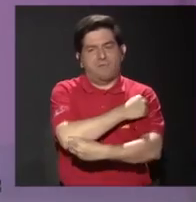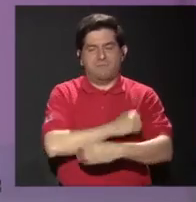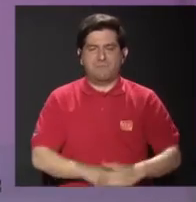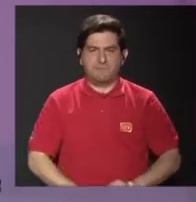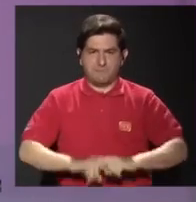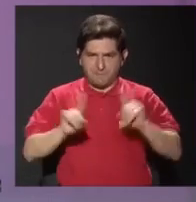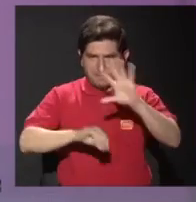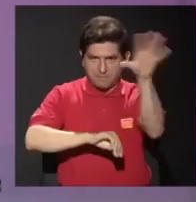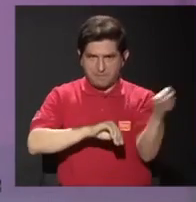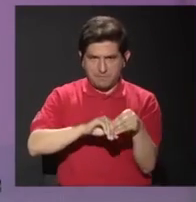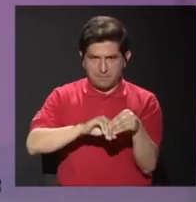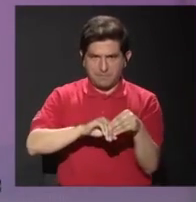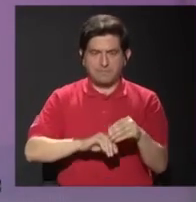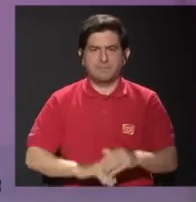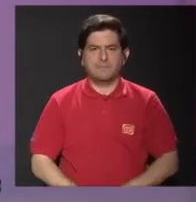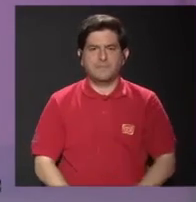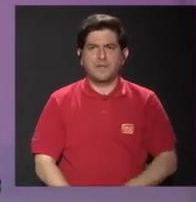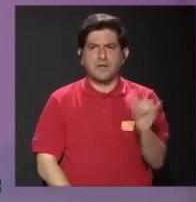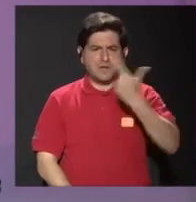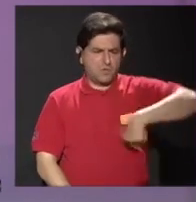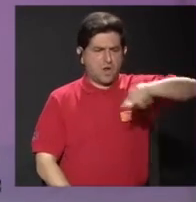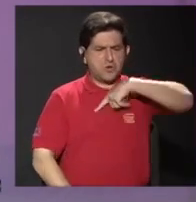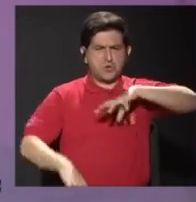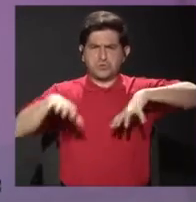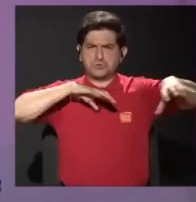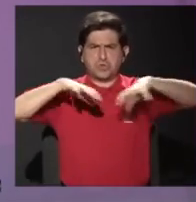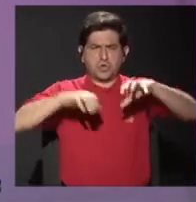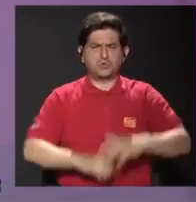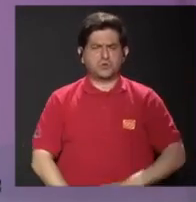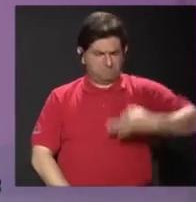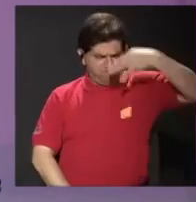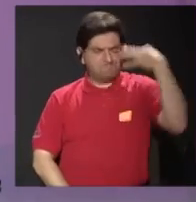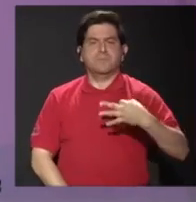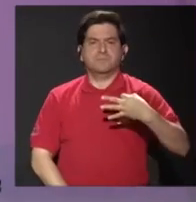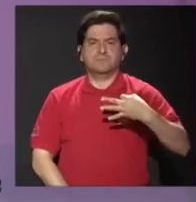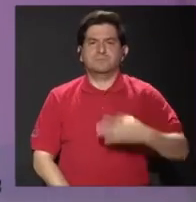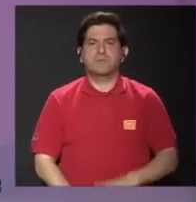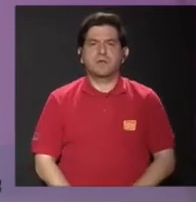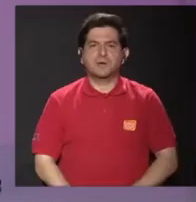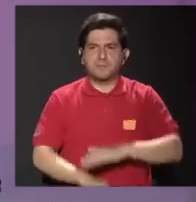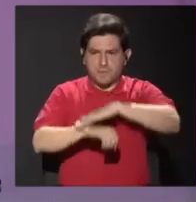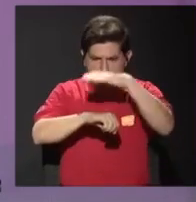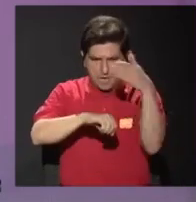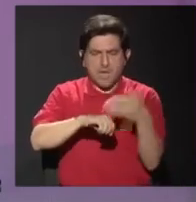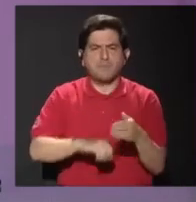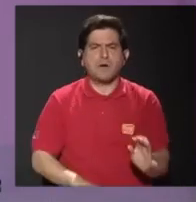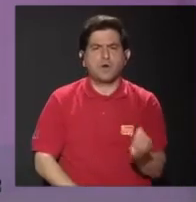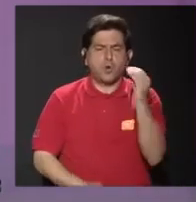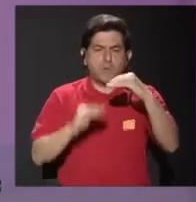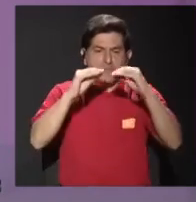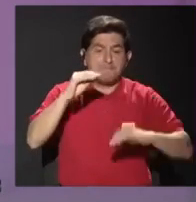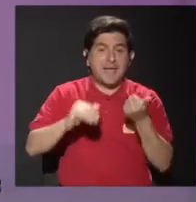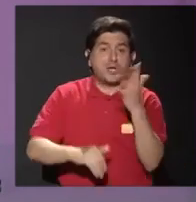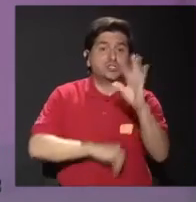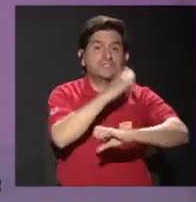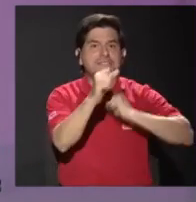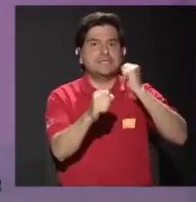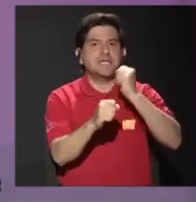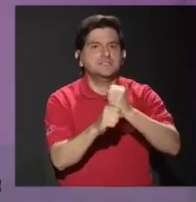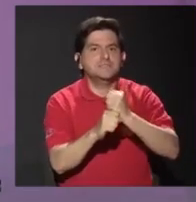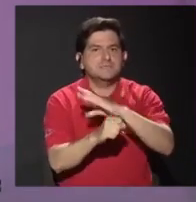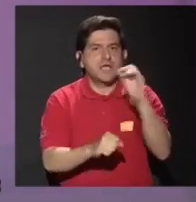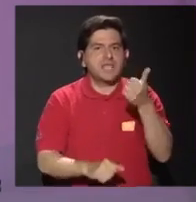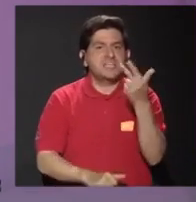pero además de eso estamos actuando con mucha firmeza en los embarazos de chicas menores de 15 años